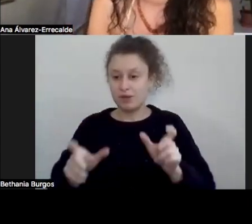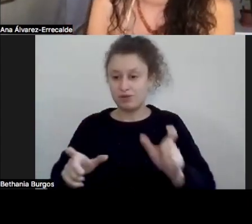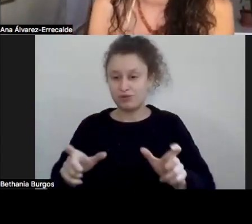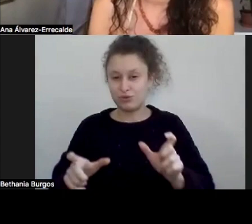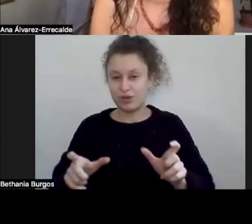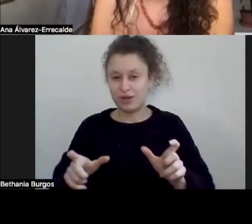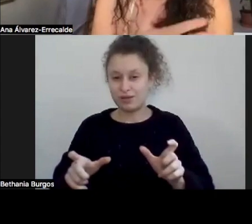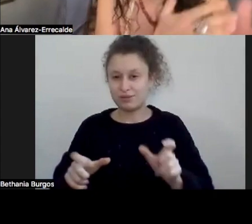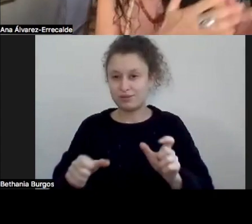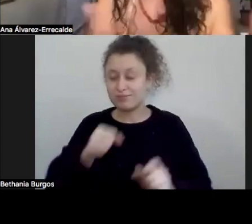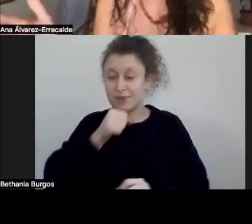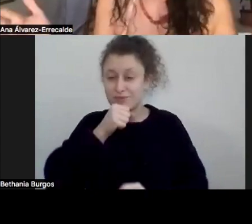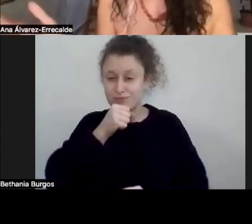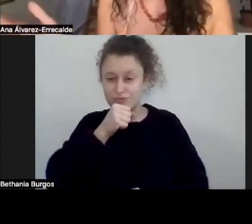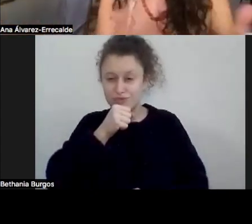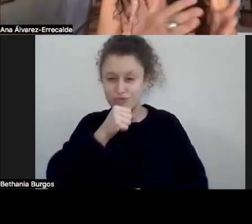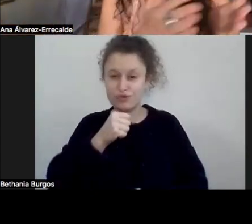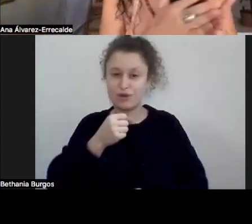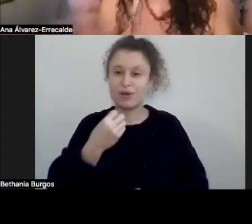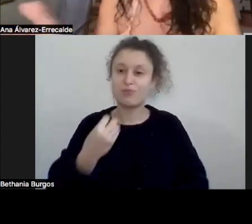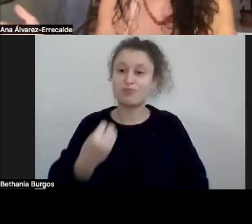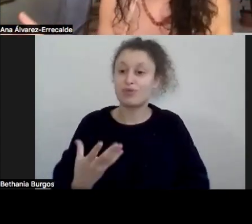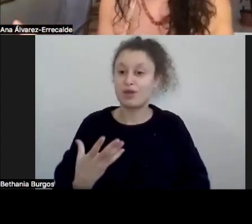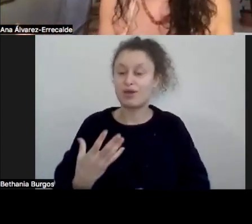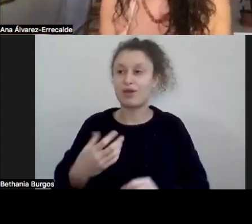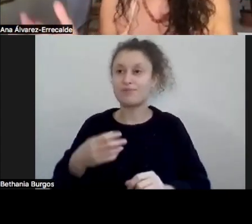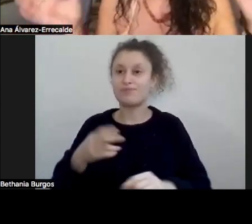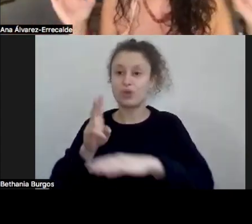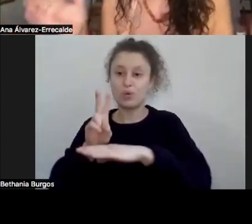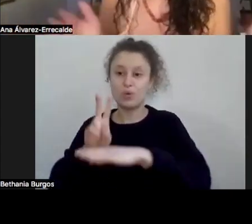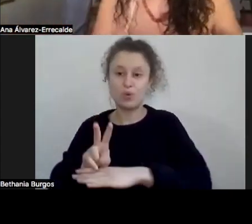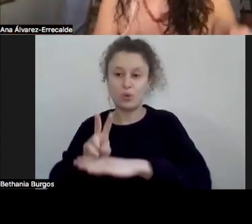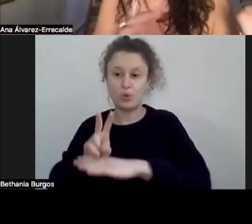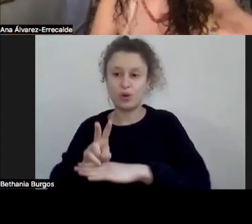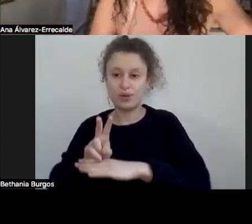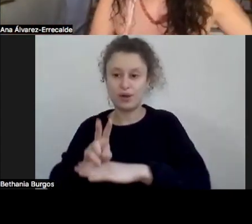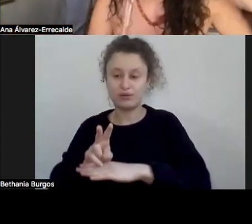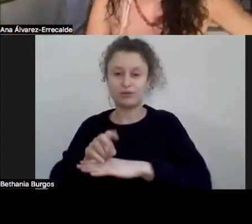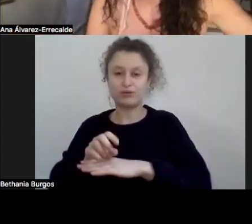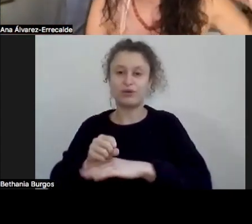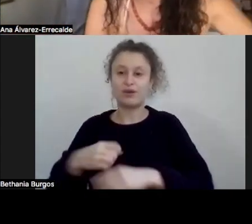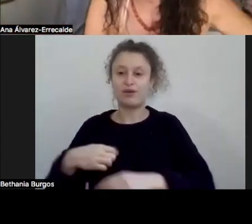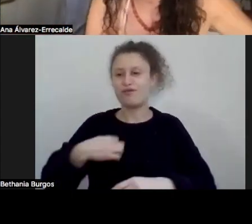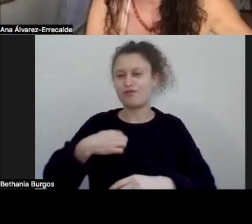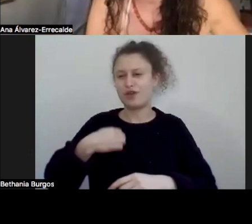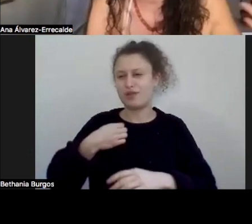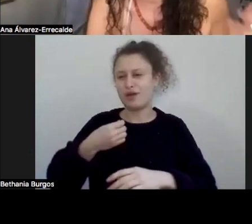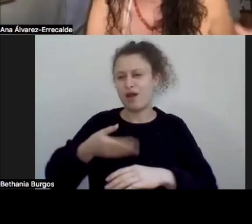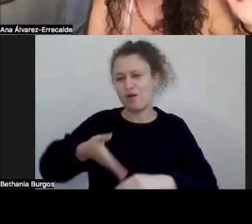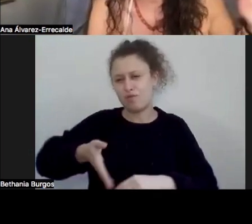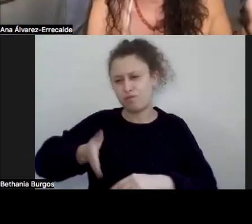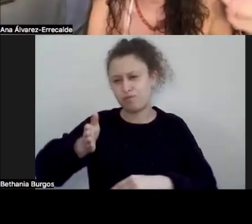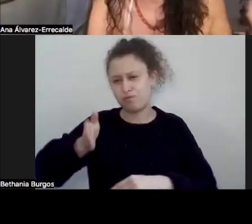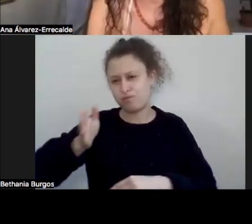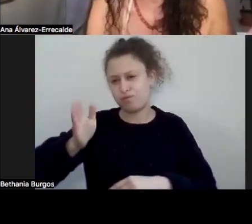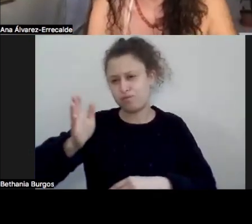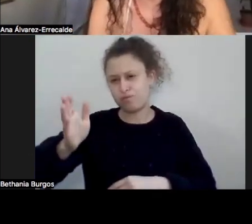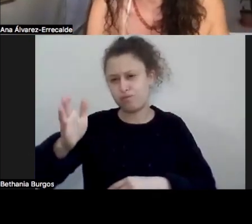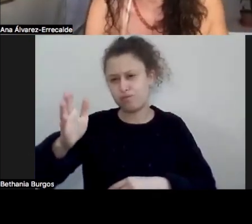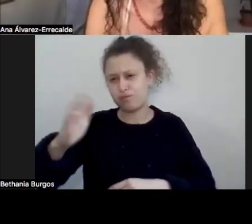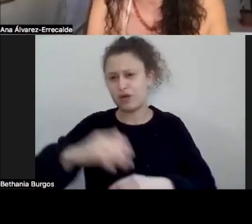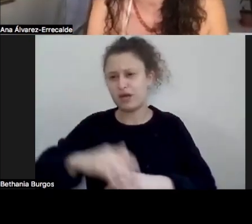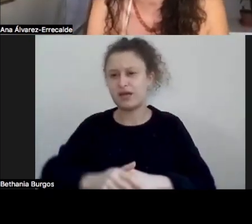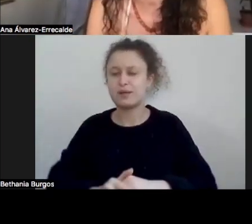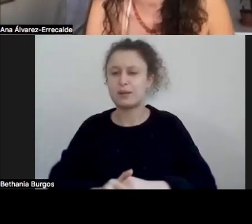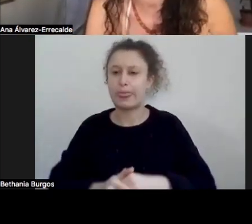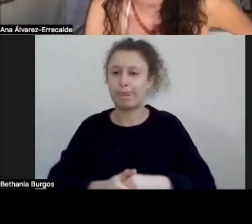Que los cuidados van a lo largo de la vida, como que no es solamente para, les toca a otros, ¿no? Todos y